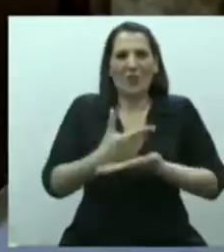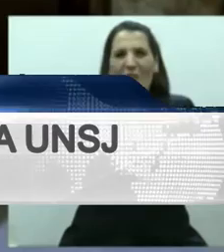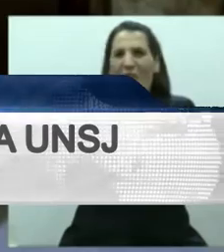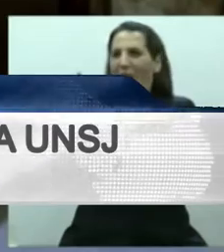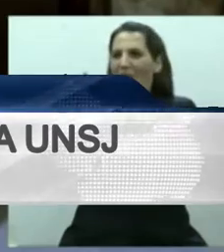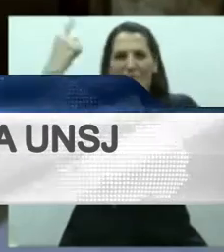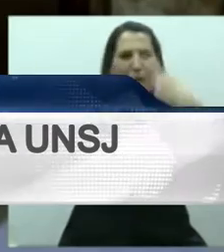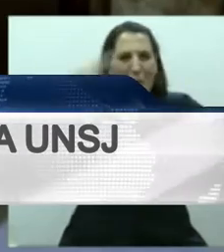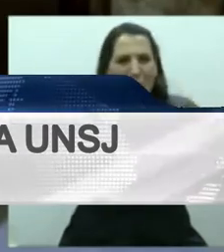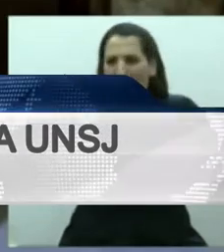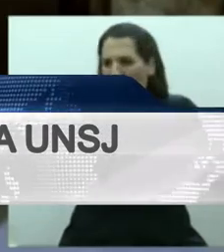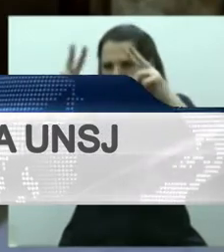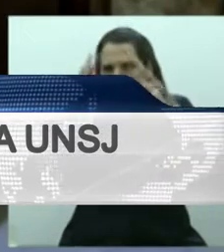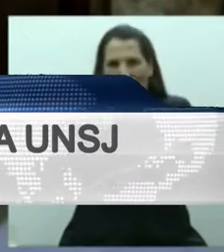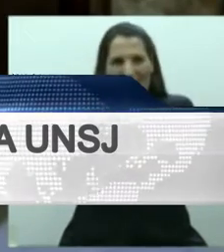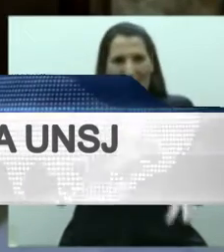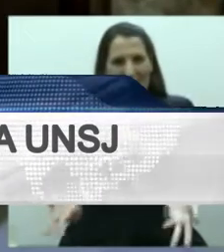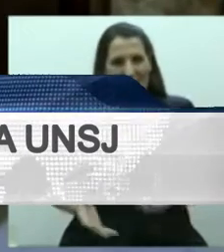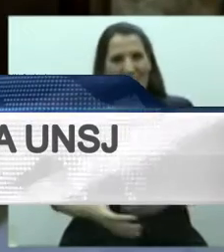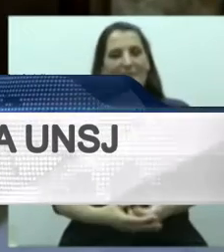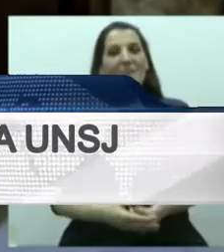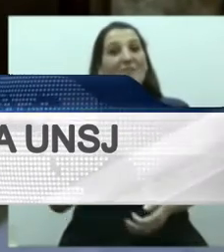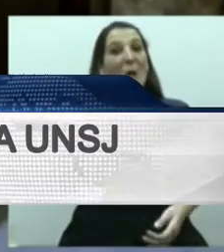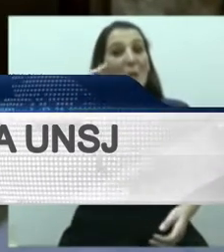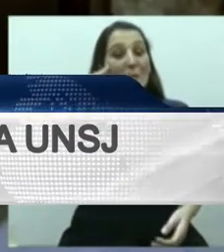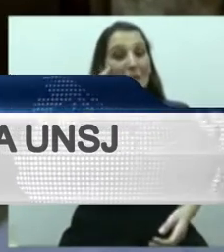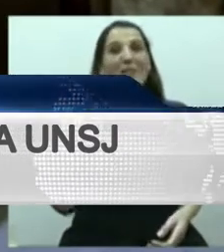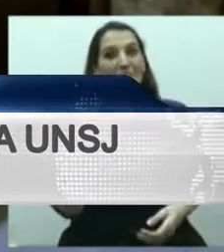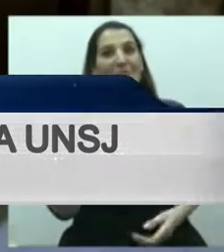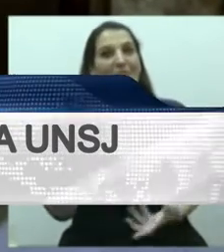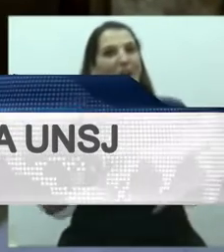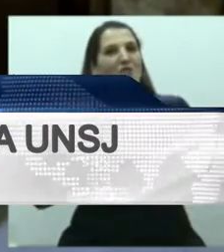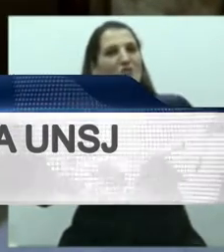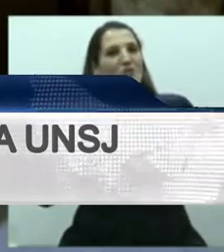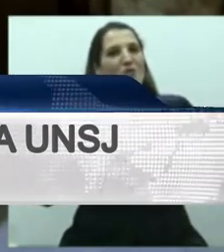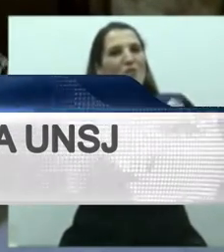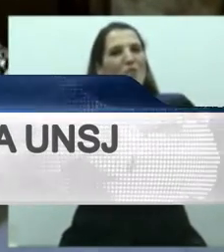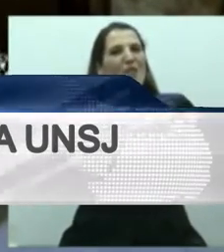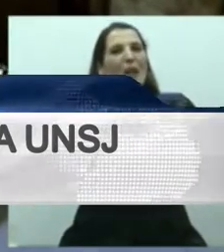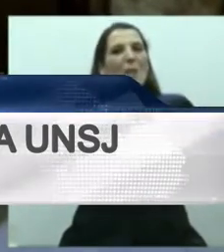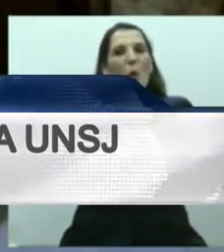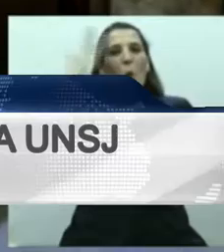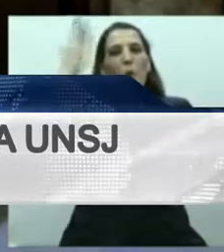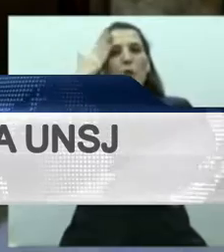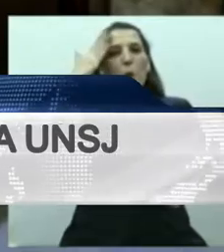creo que la apelación va a tener buen curso, porque esto